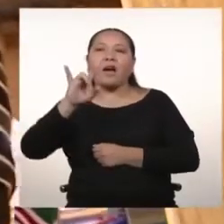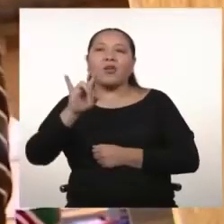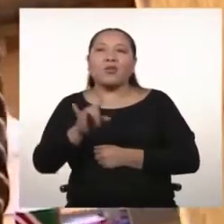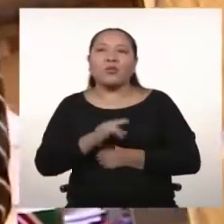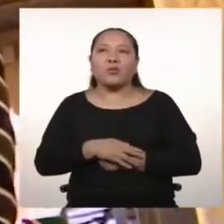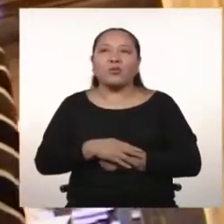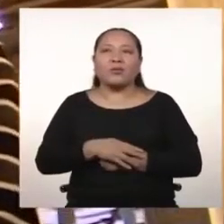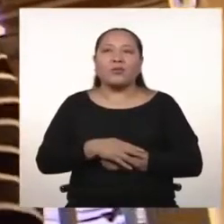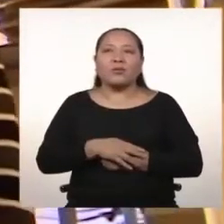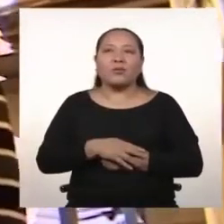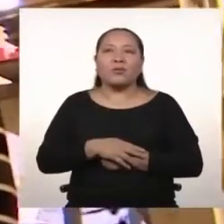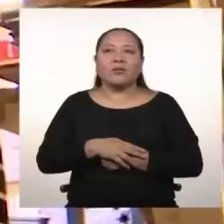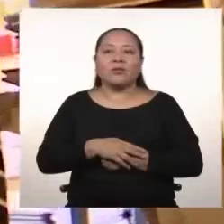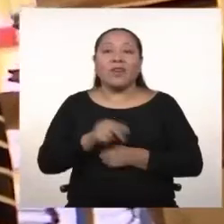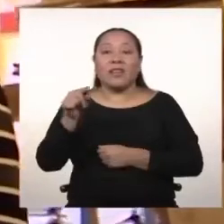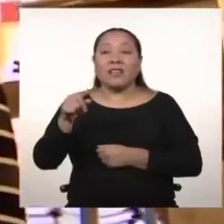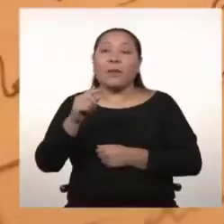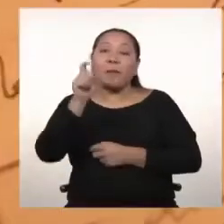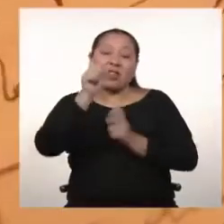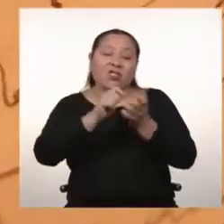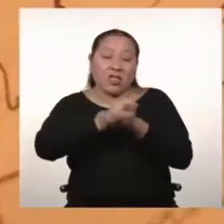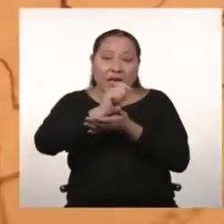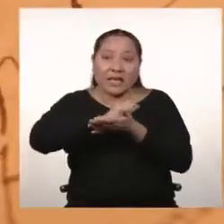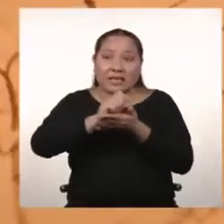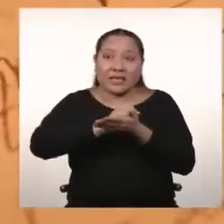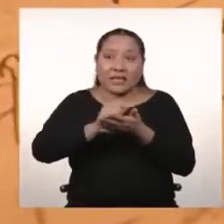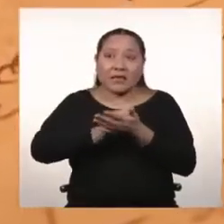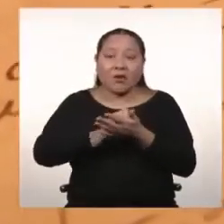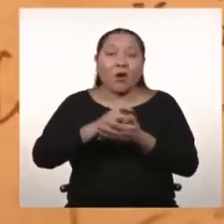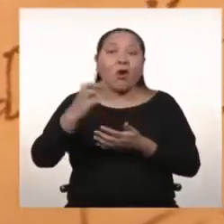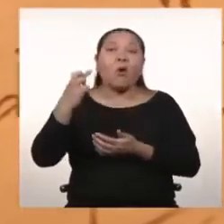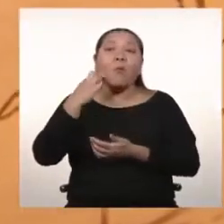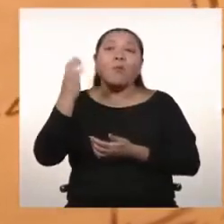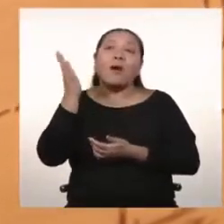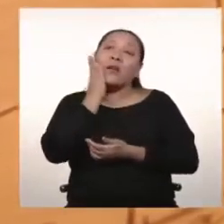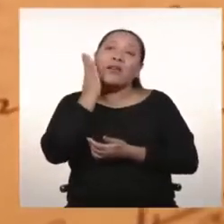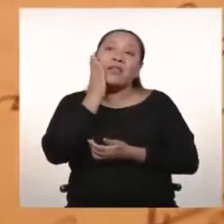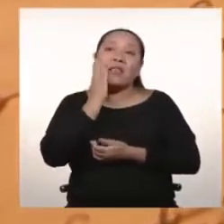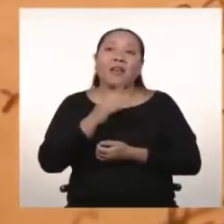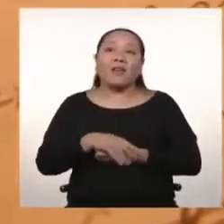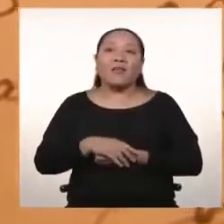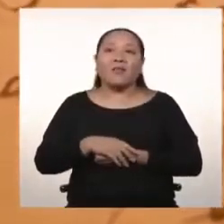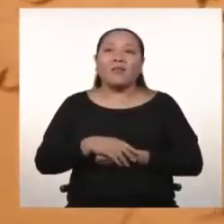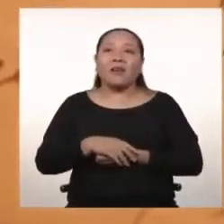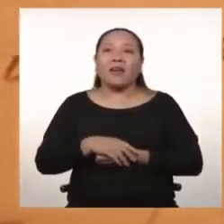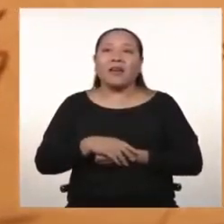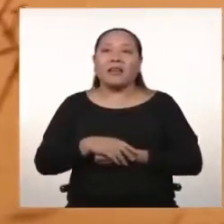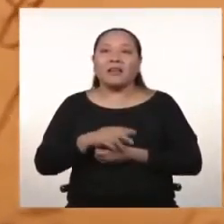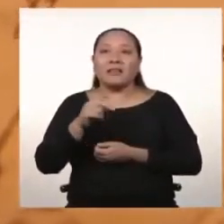no porque padrino Don Fernando topar